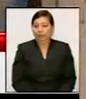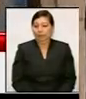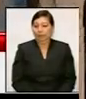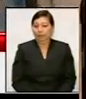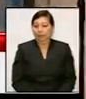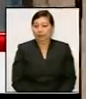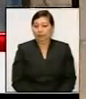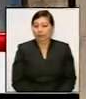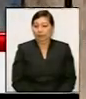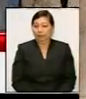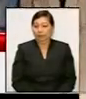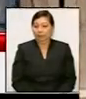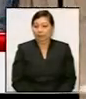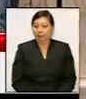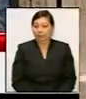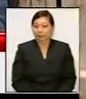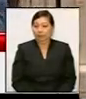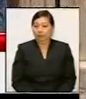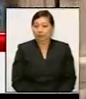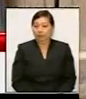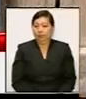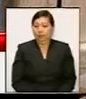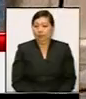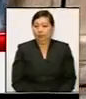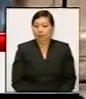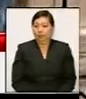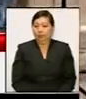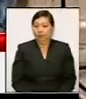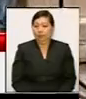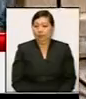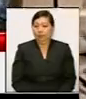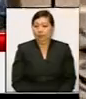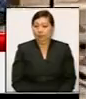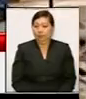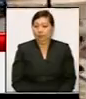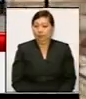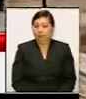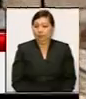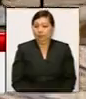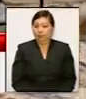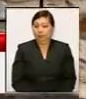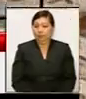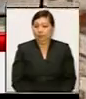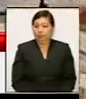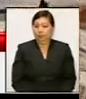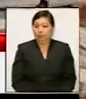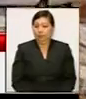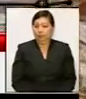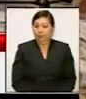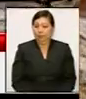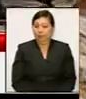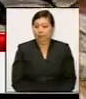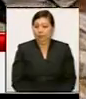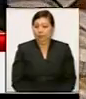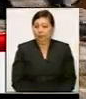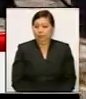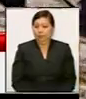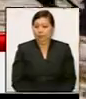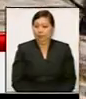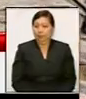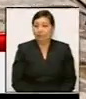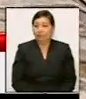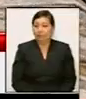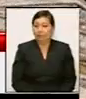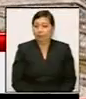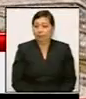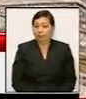en vivo y en directo desde el hall de los Pasos Perdidos. Se hace presente también, se une